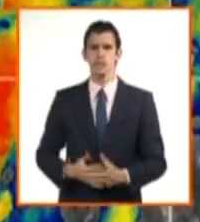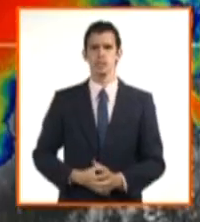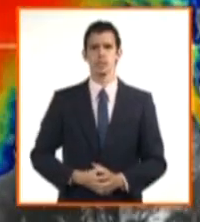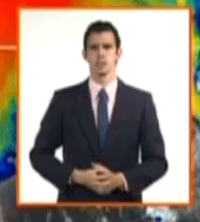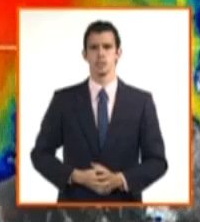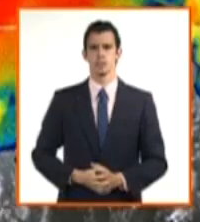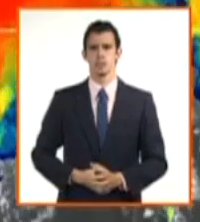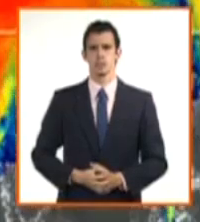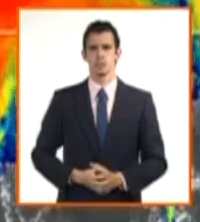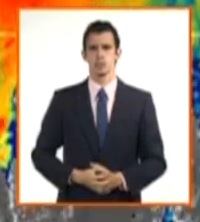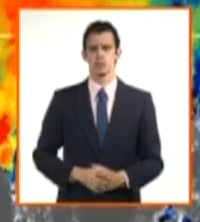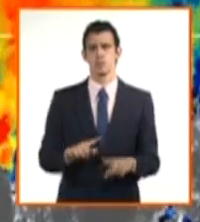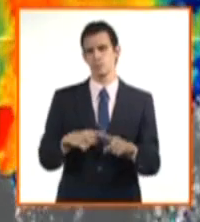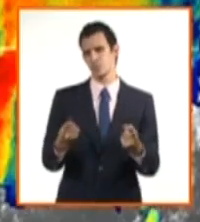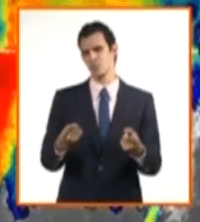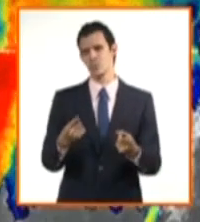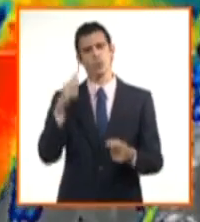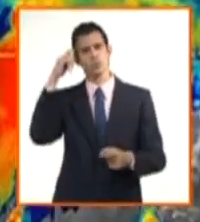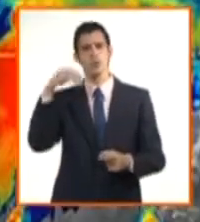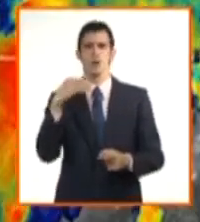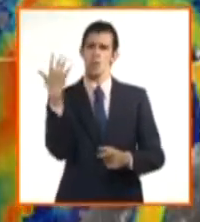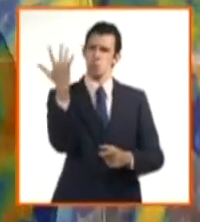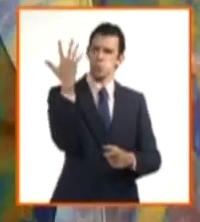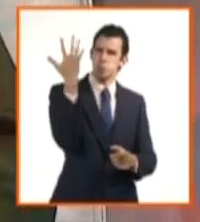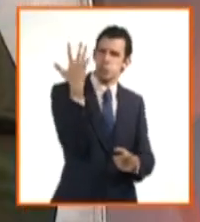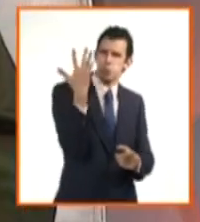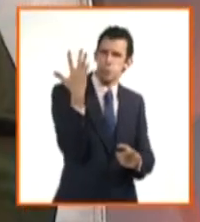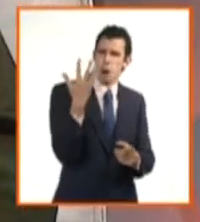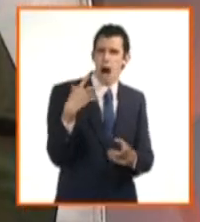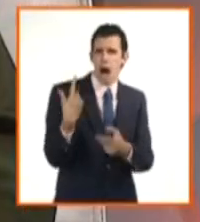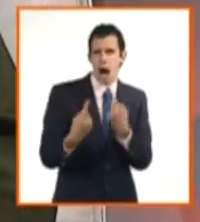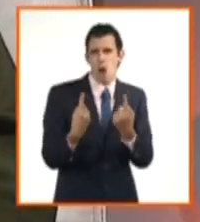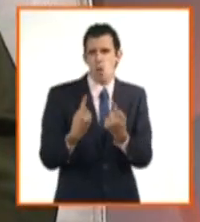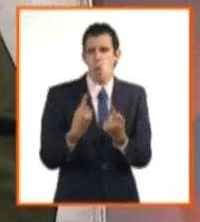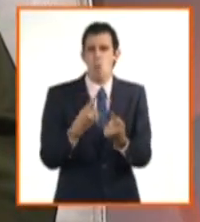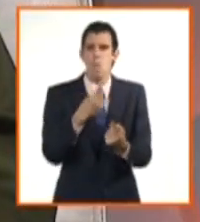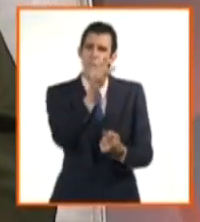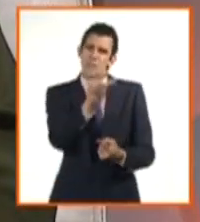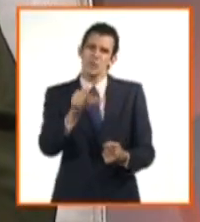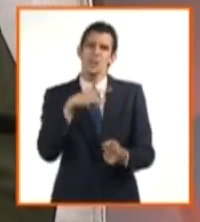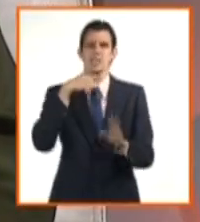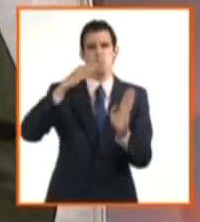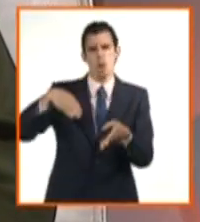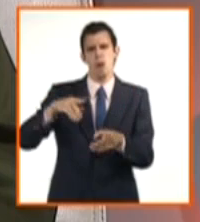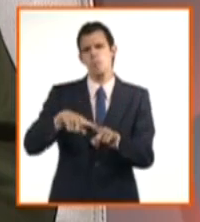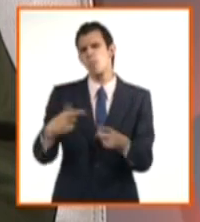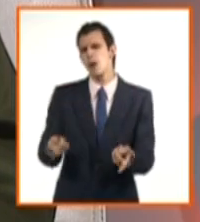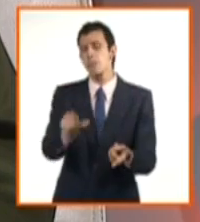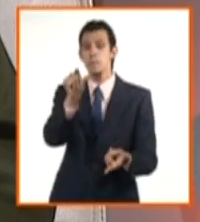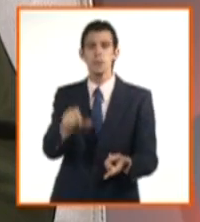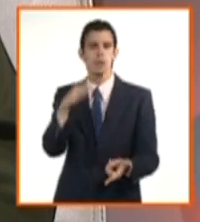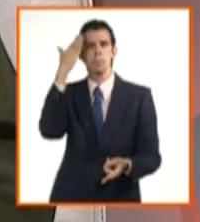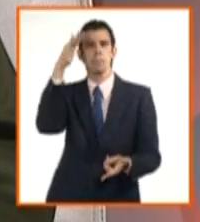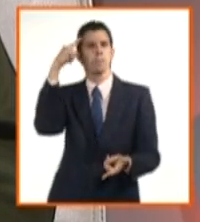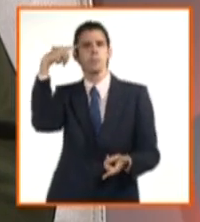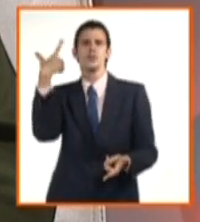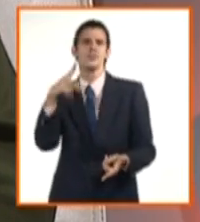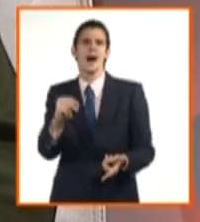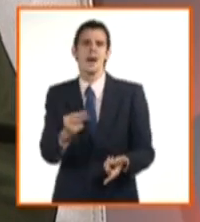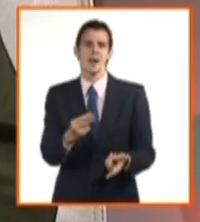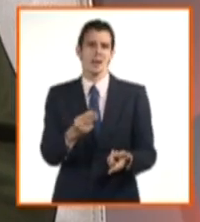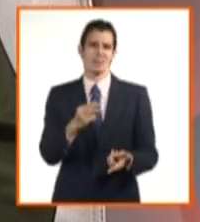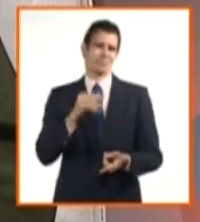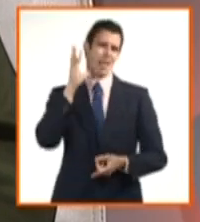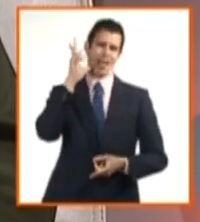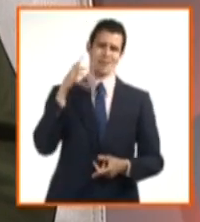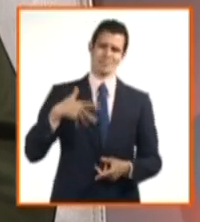humanas se dan también por la poca información que recibe que tienen la población y también por negligencias malas